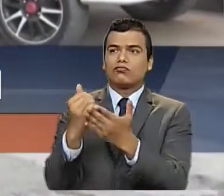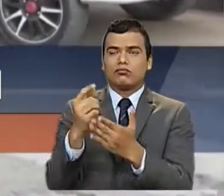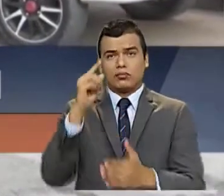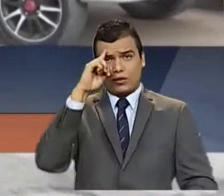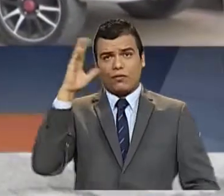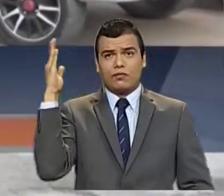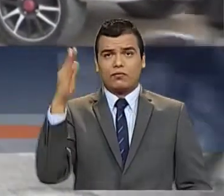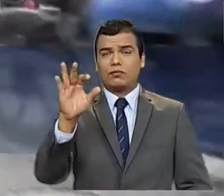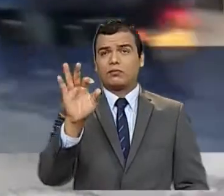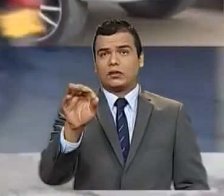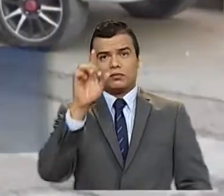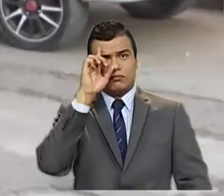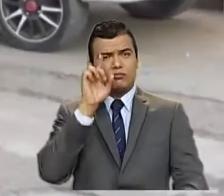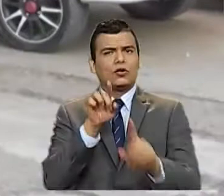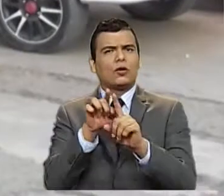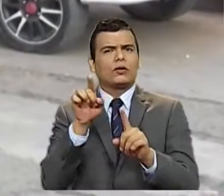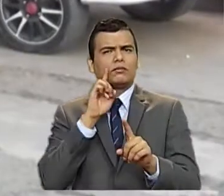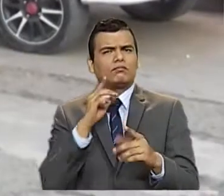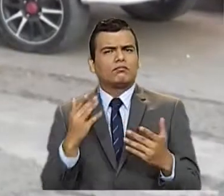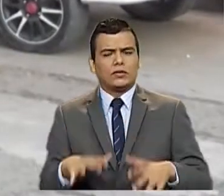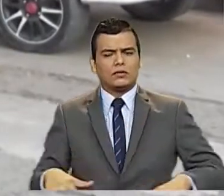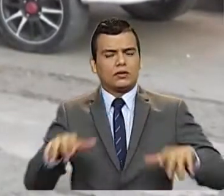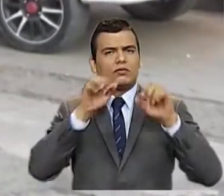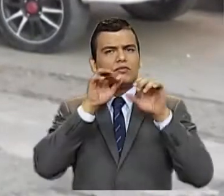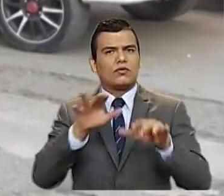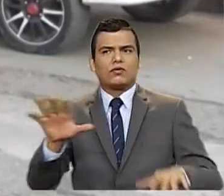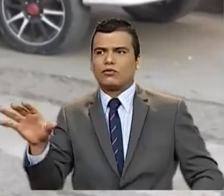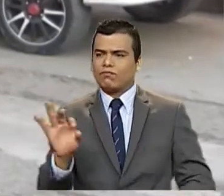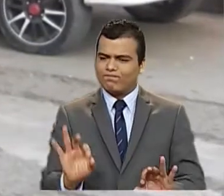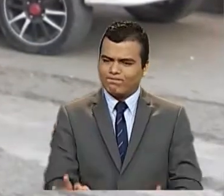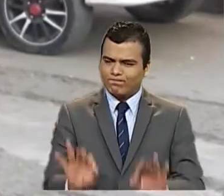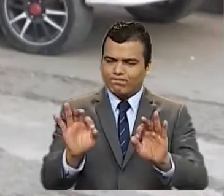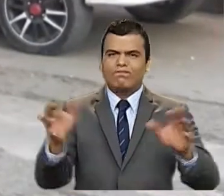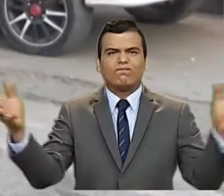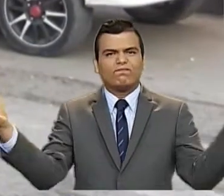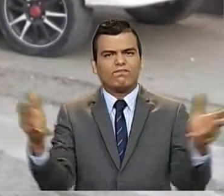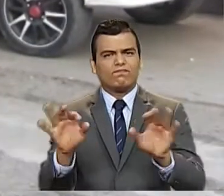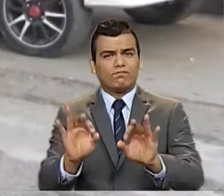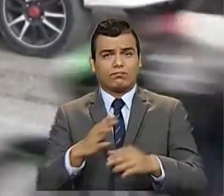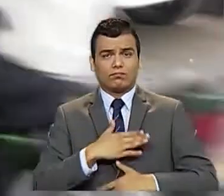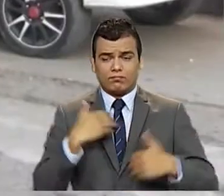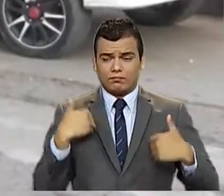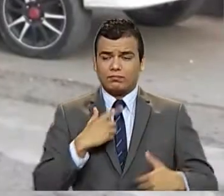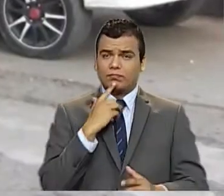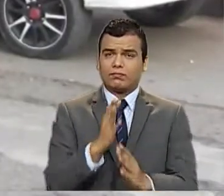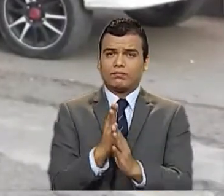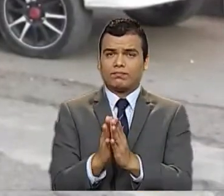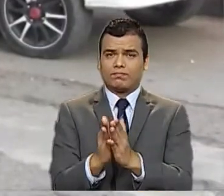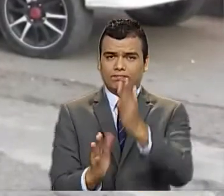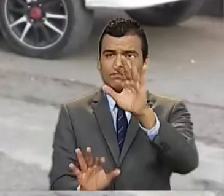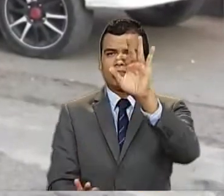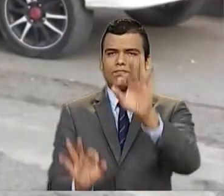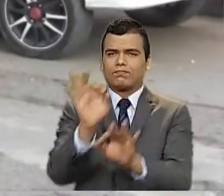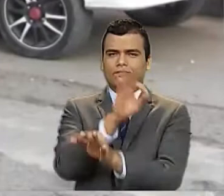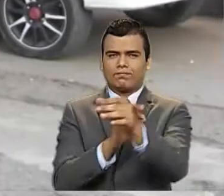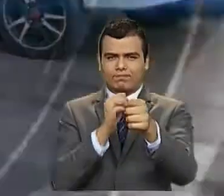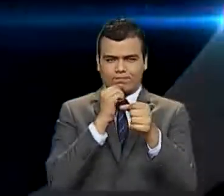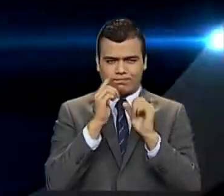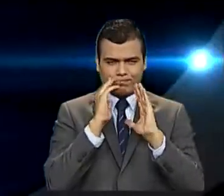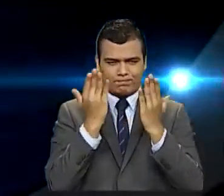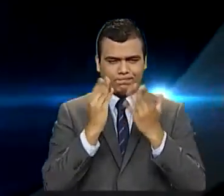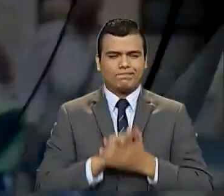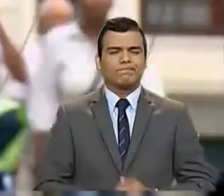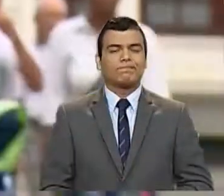futuro para recuperar un verdadero espacio público para todos aquí en la capital del departamento del Cauca. Para Telepacífico Noticias, soy Gustavo Alzate